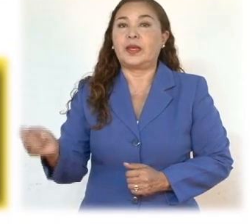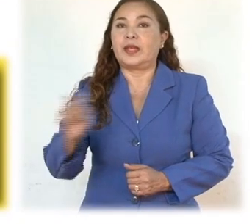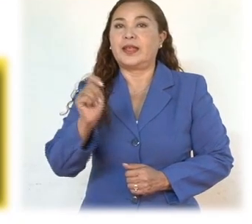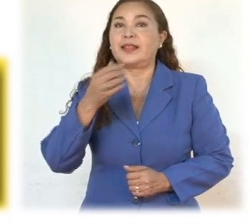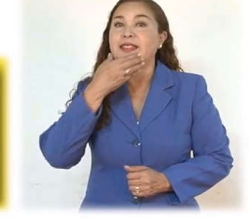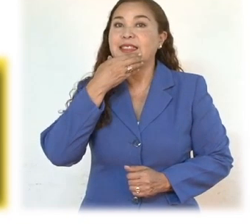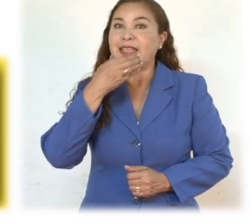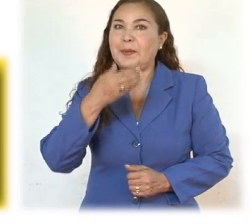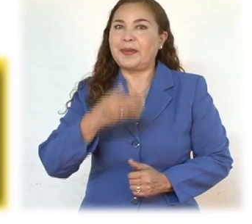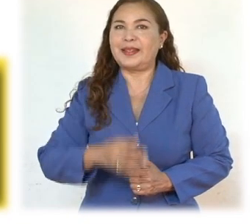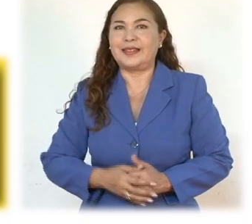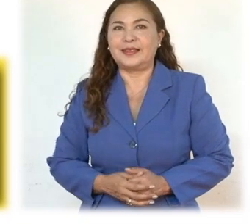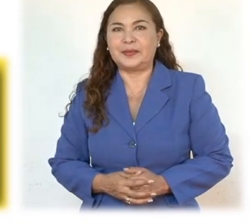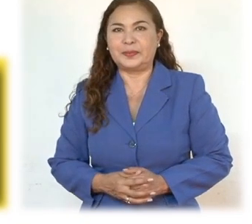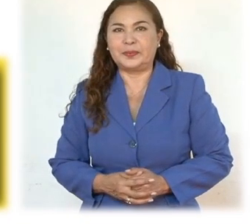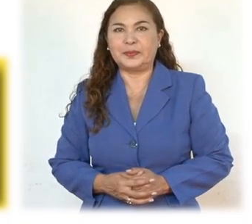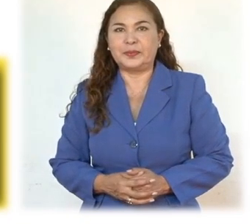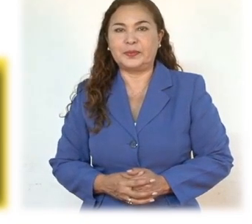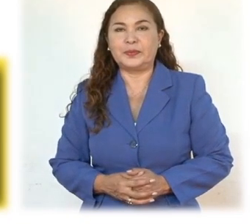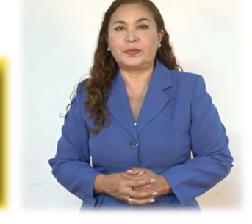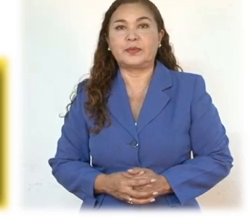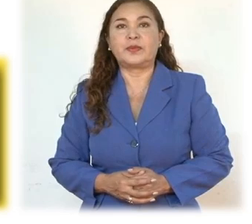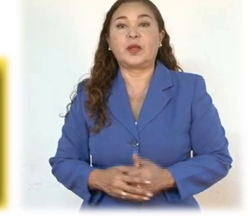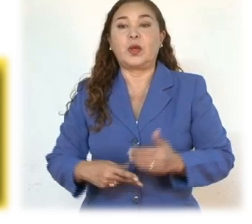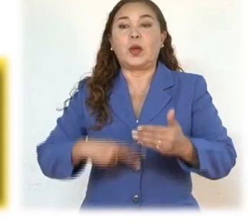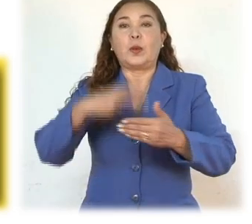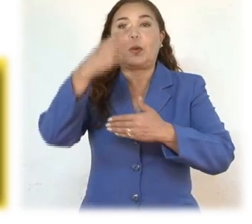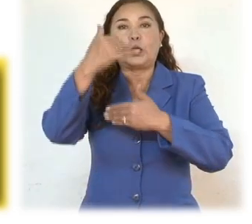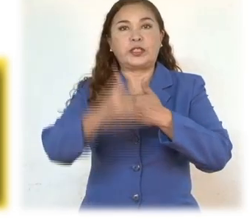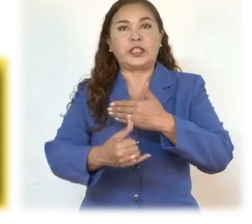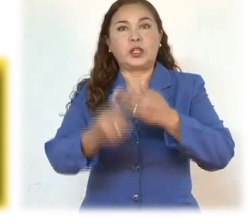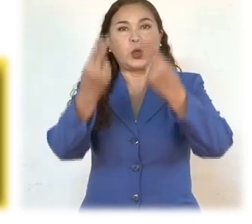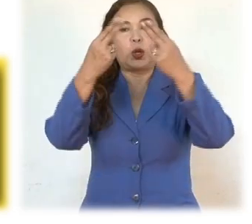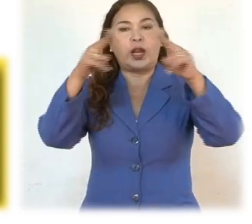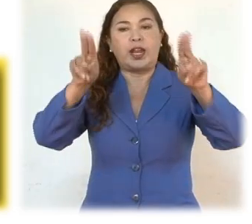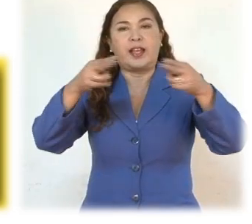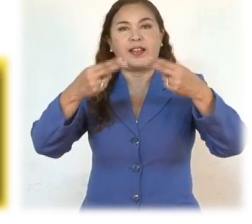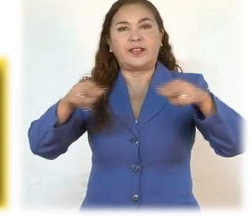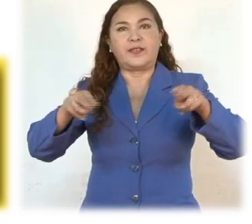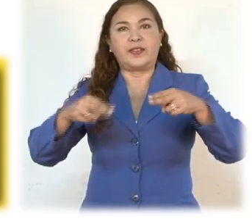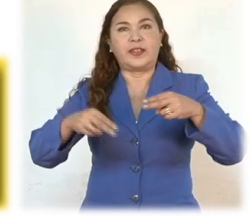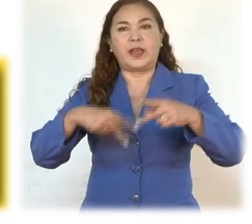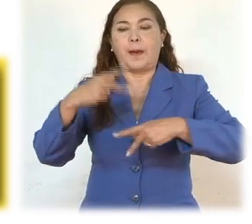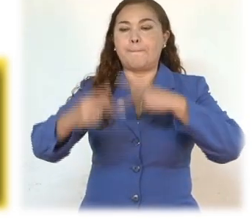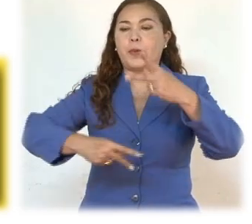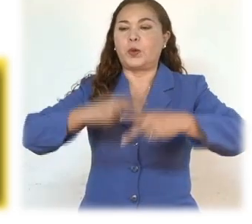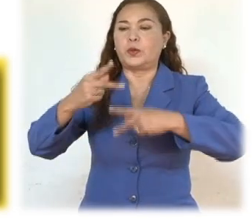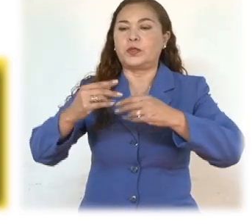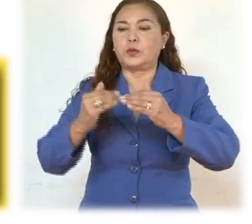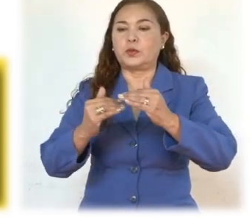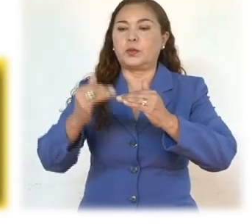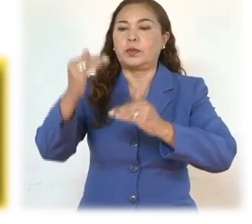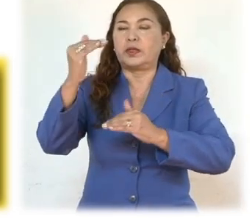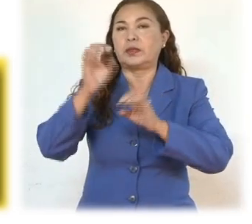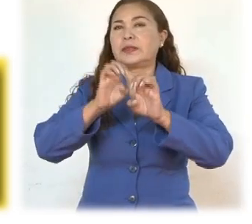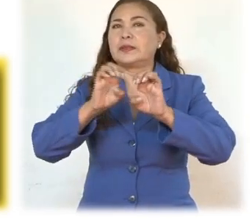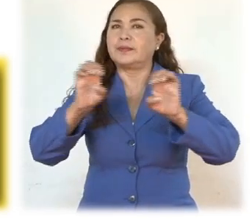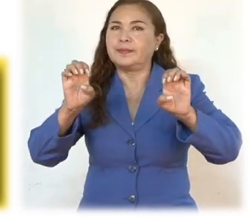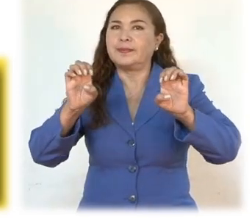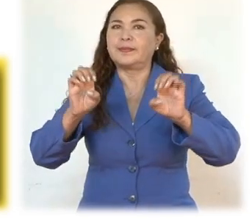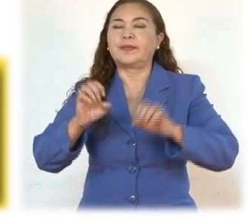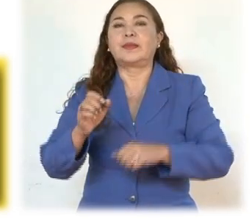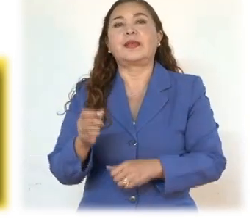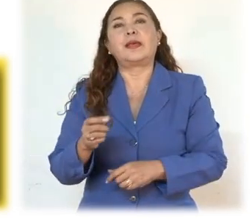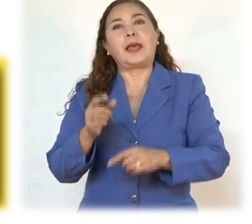mes de diciembre proyecto de Navidad proceso de superación